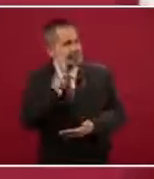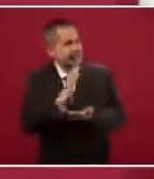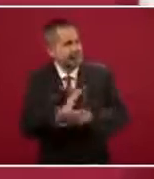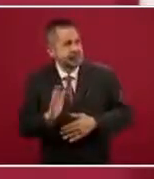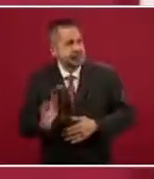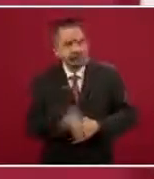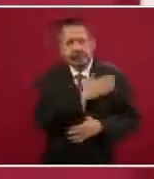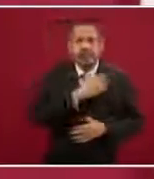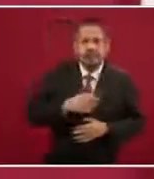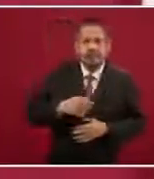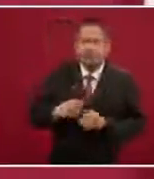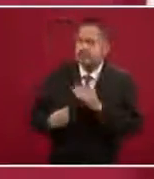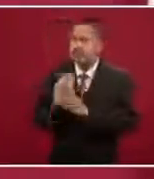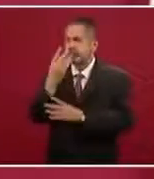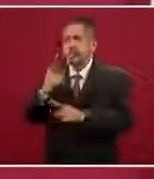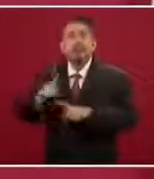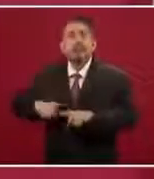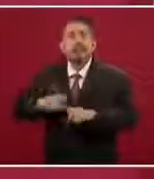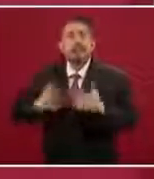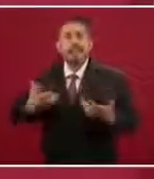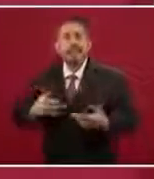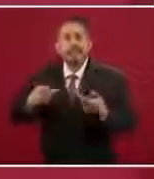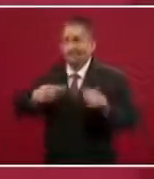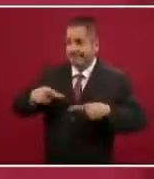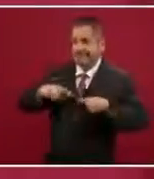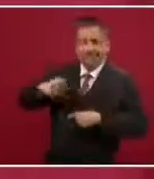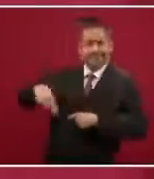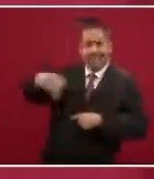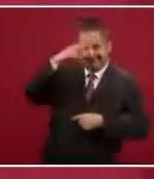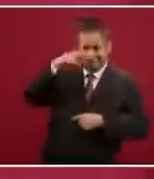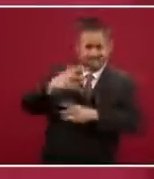Eso lo hizo el pueblo de México.